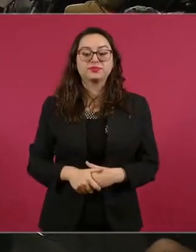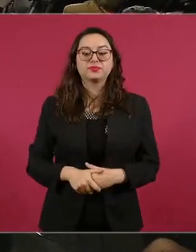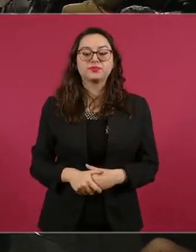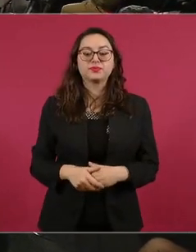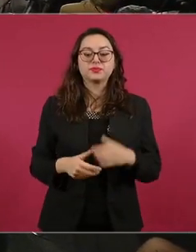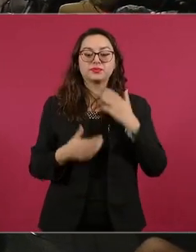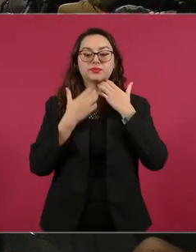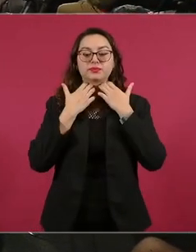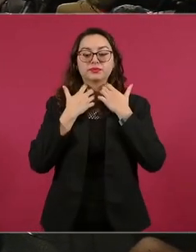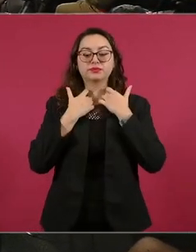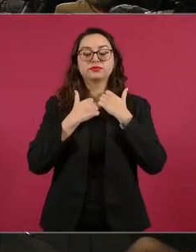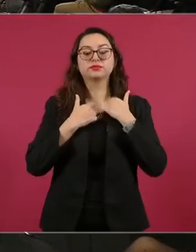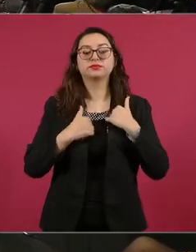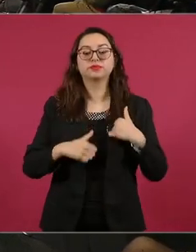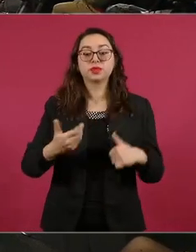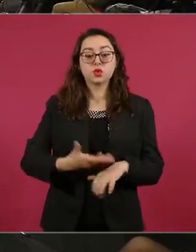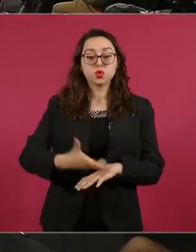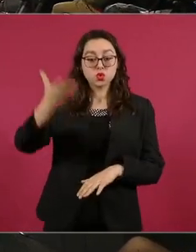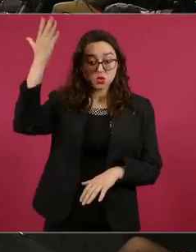estábamos